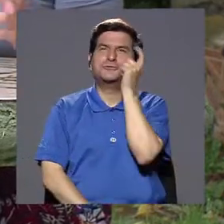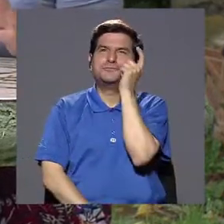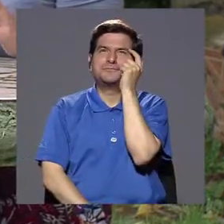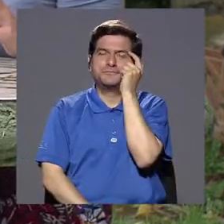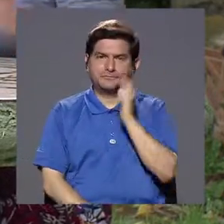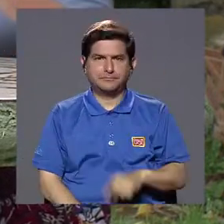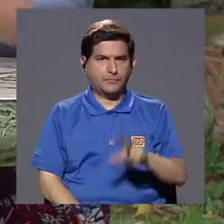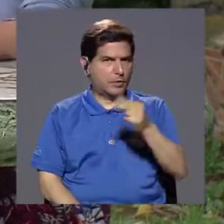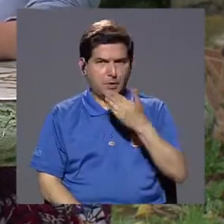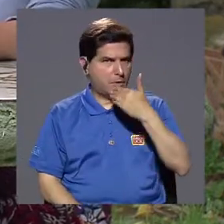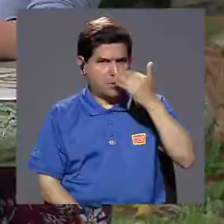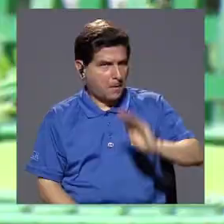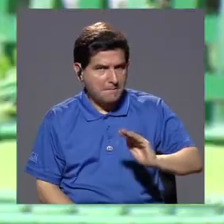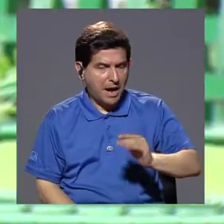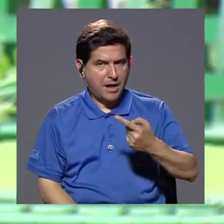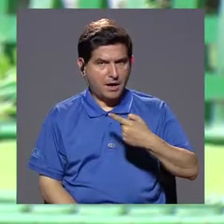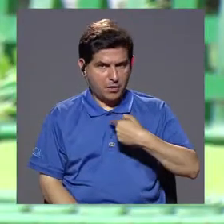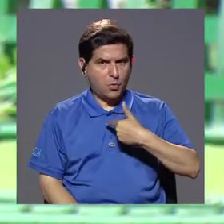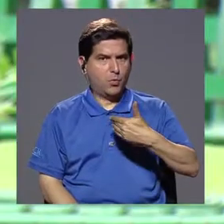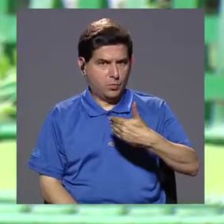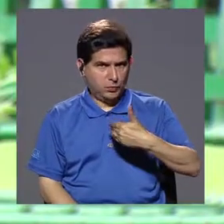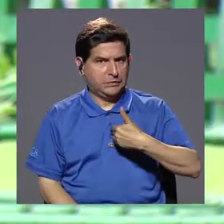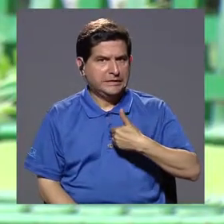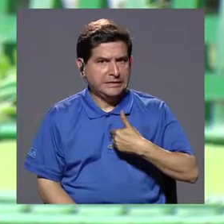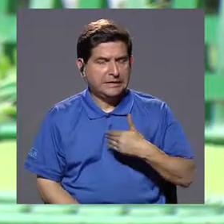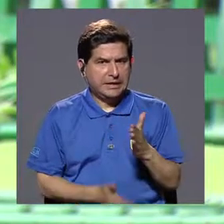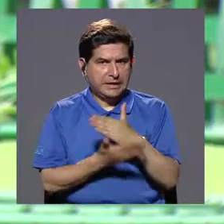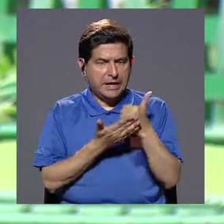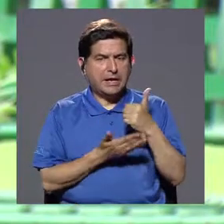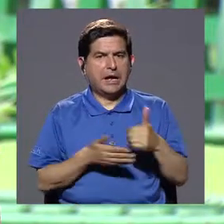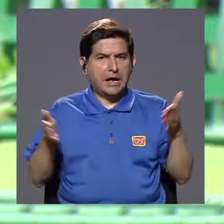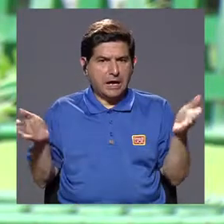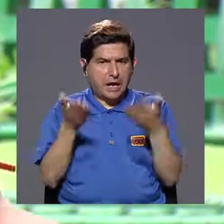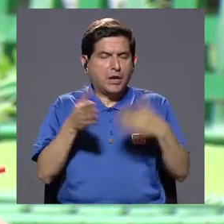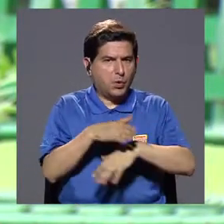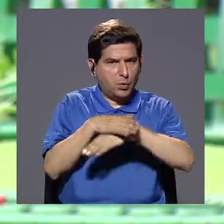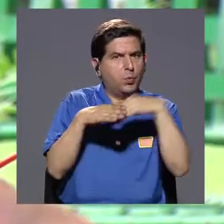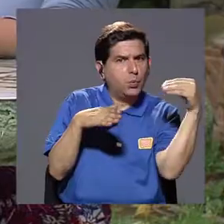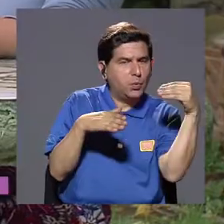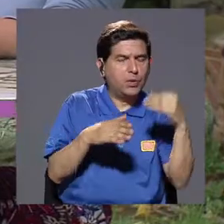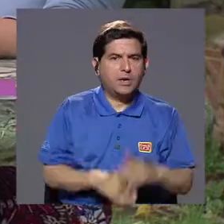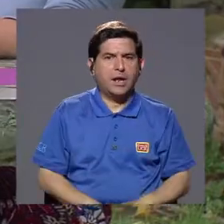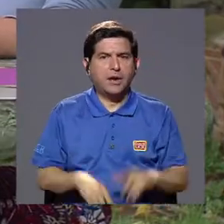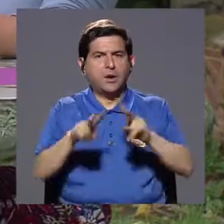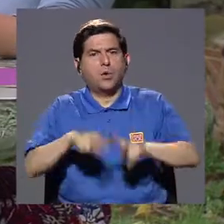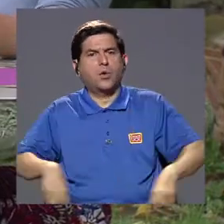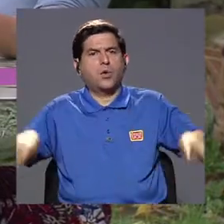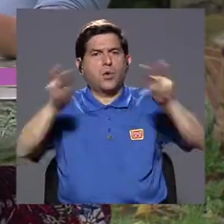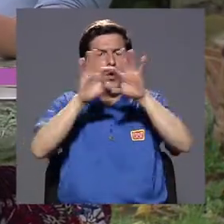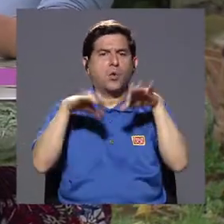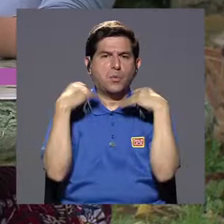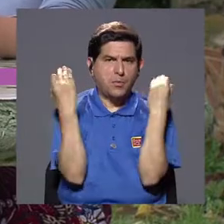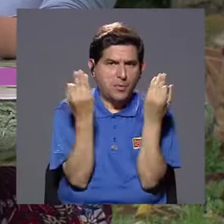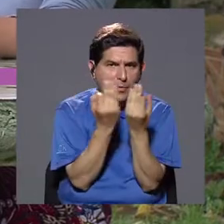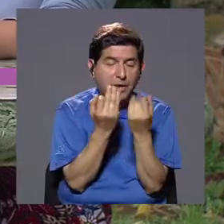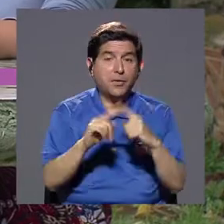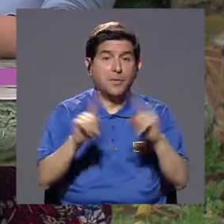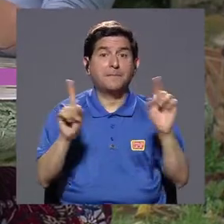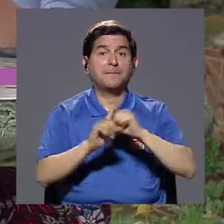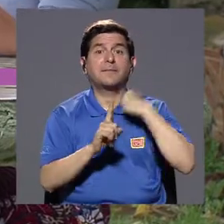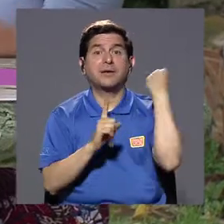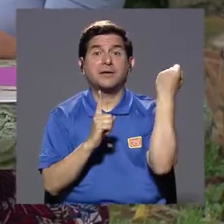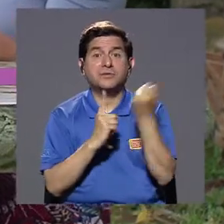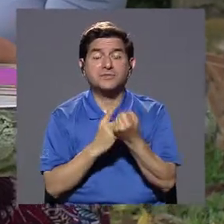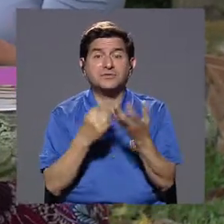hacía pensar no es tan mal que uno tenga alguna motivación externa como algún valor de la familia como alguna